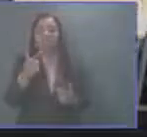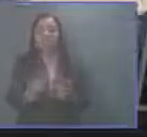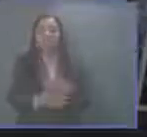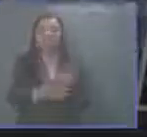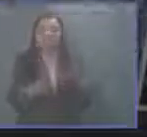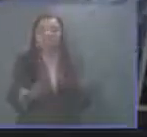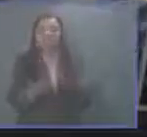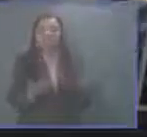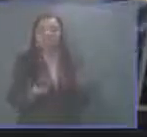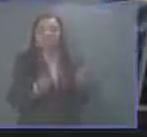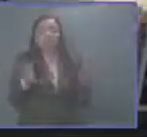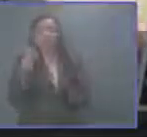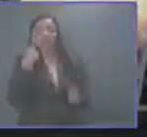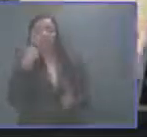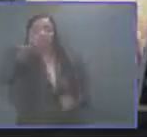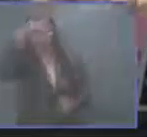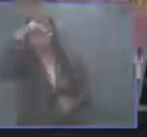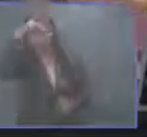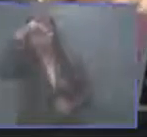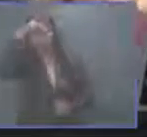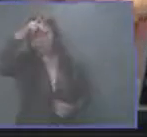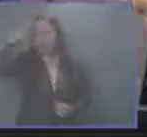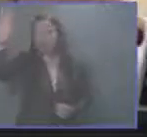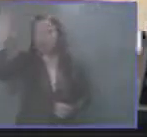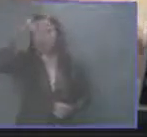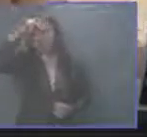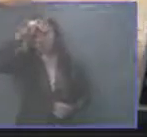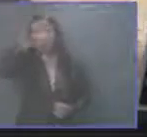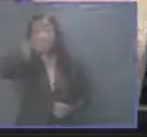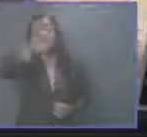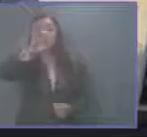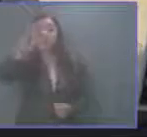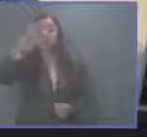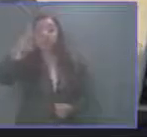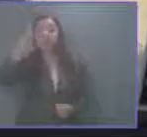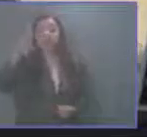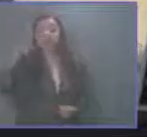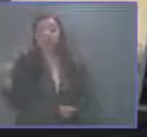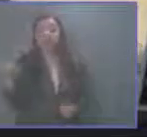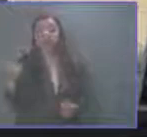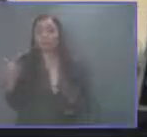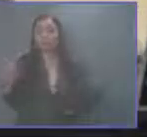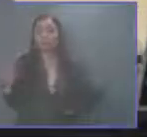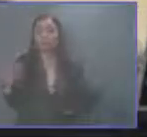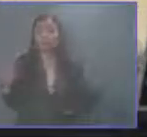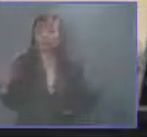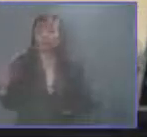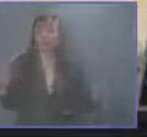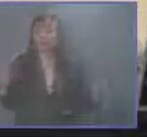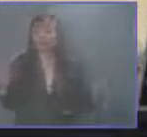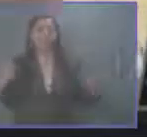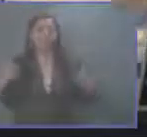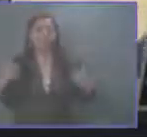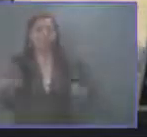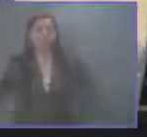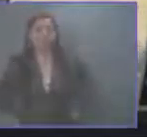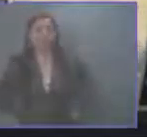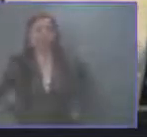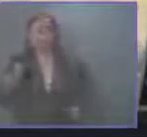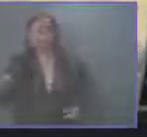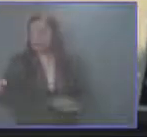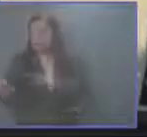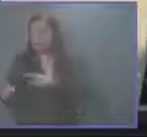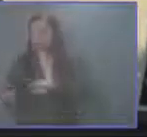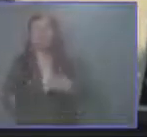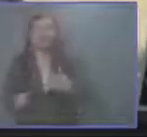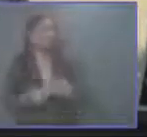casos como el de perú para entender lo peligroso que es un desencuentro entre el ejecutivo y el